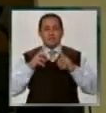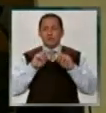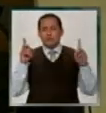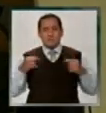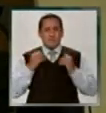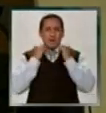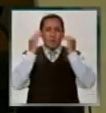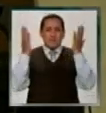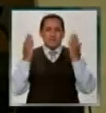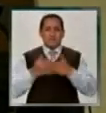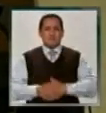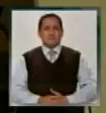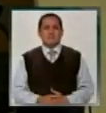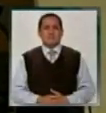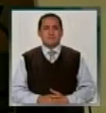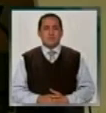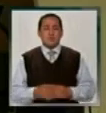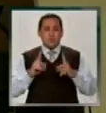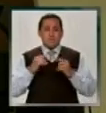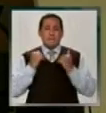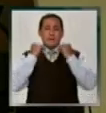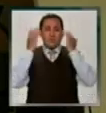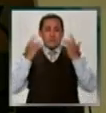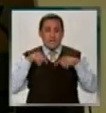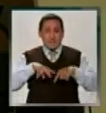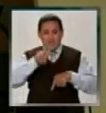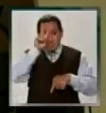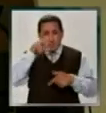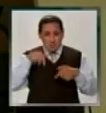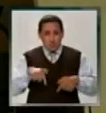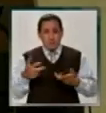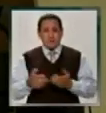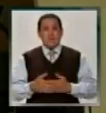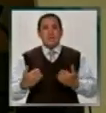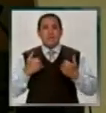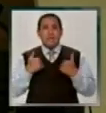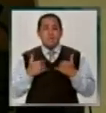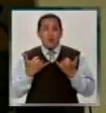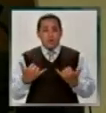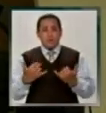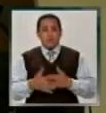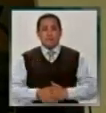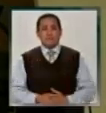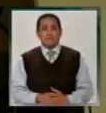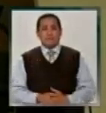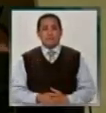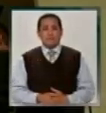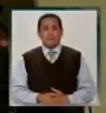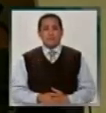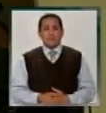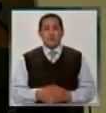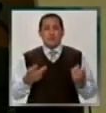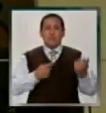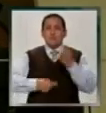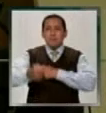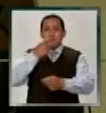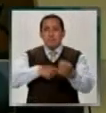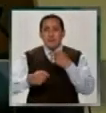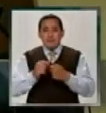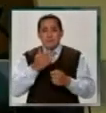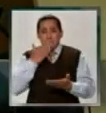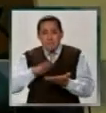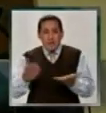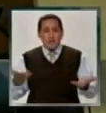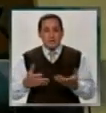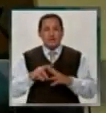una vergüenza. Una vergüenza que en este país tengamos hoy día un tráfico ilícito